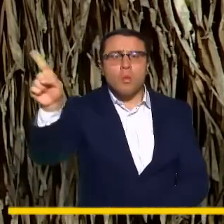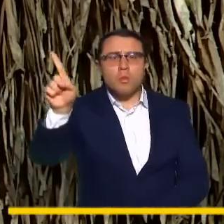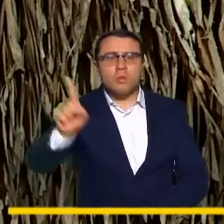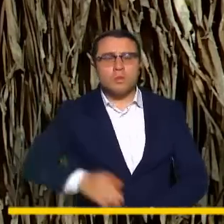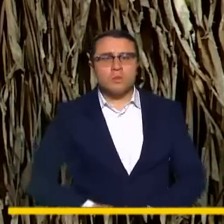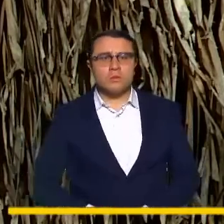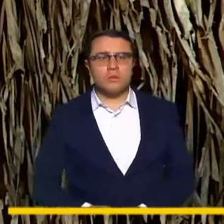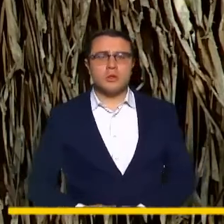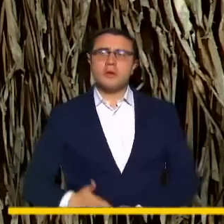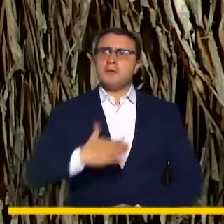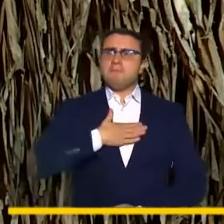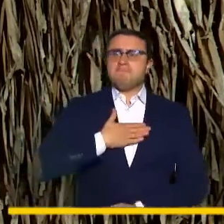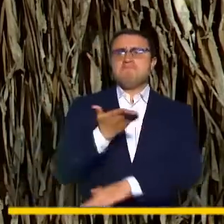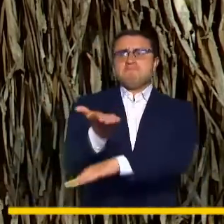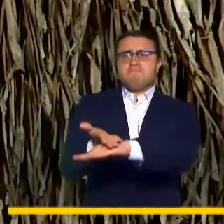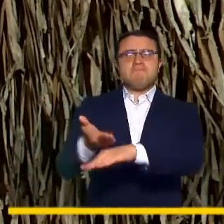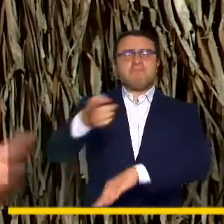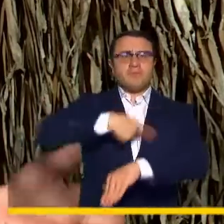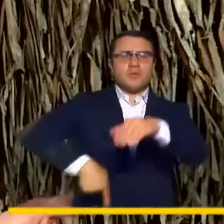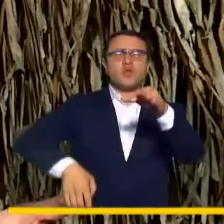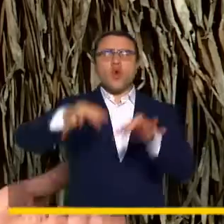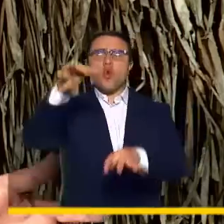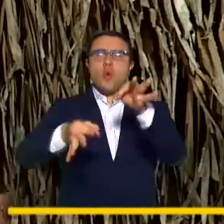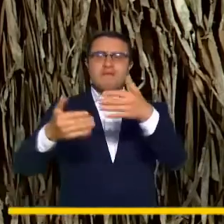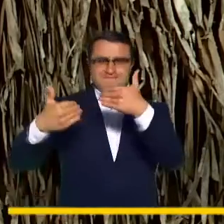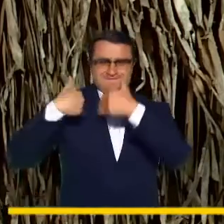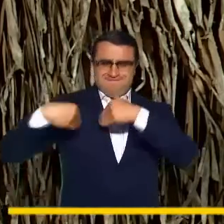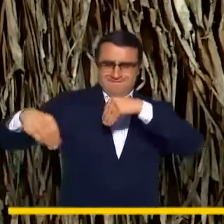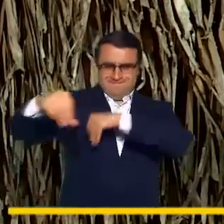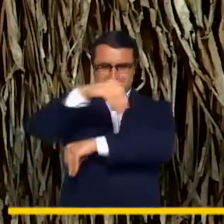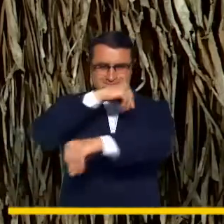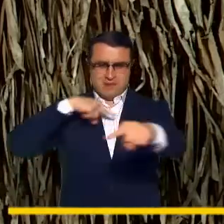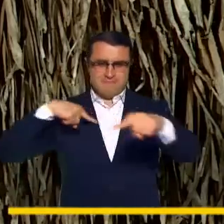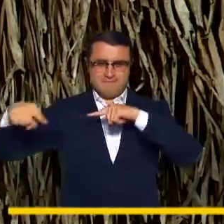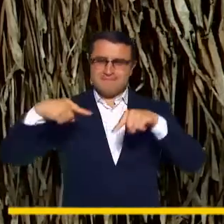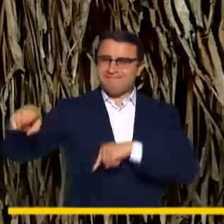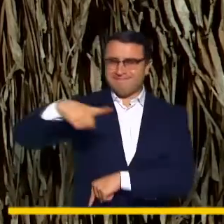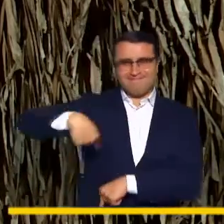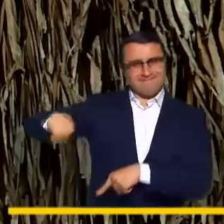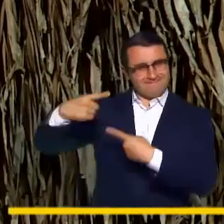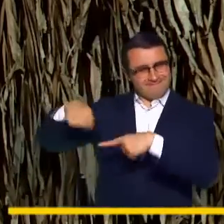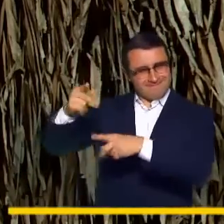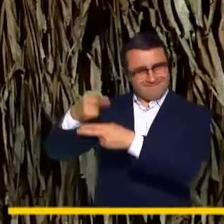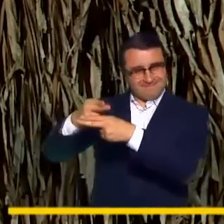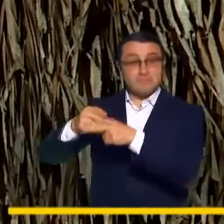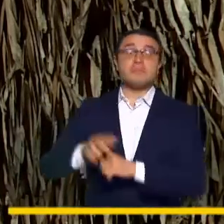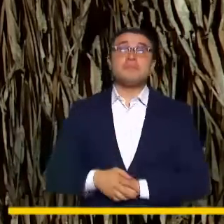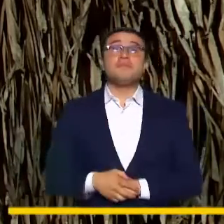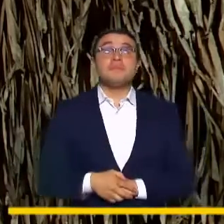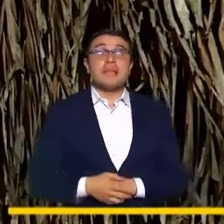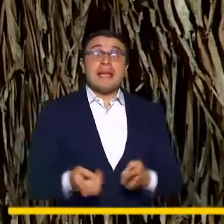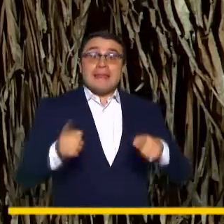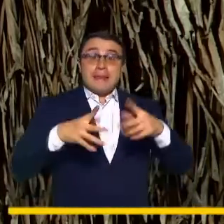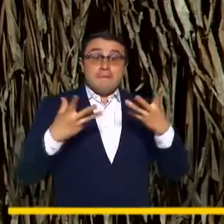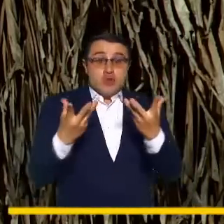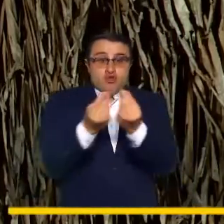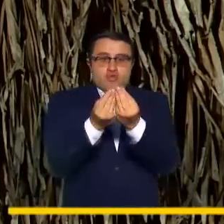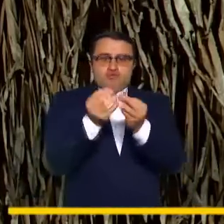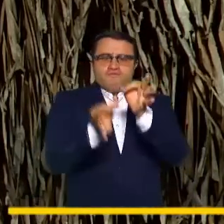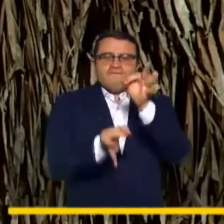Y le solicito a los jueces de tierras, ahora que se llaman, a la jurisdicción